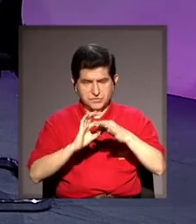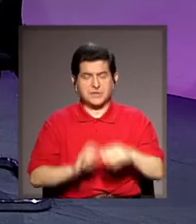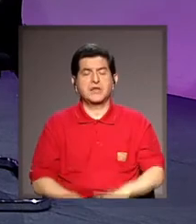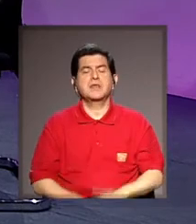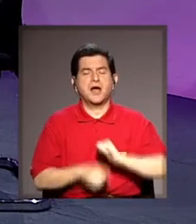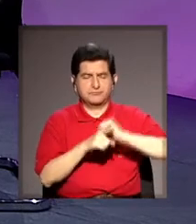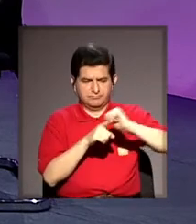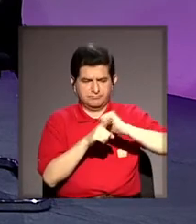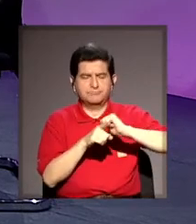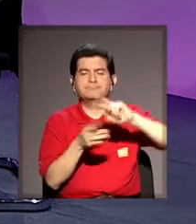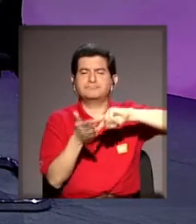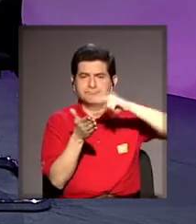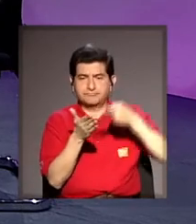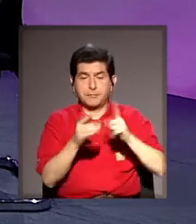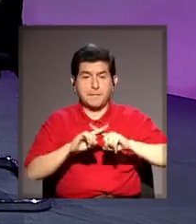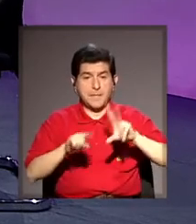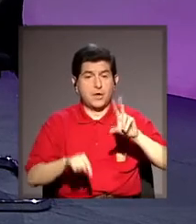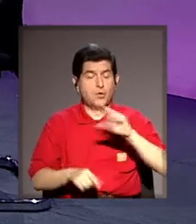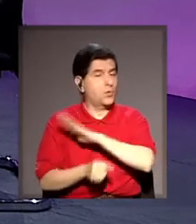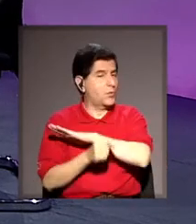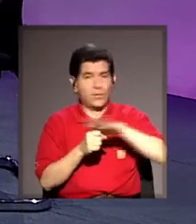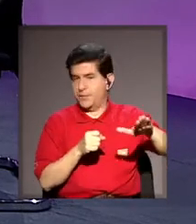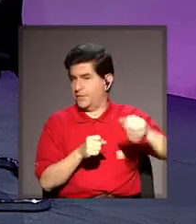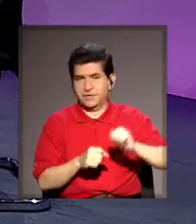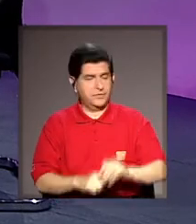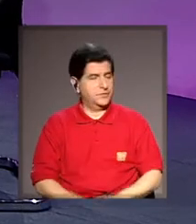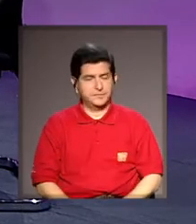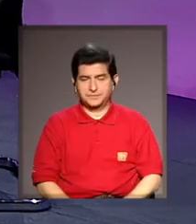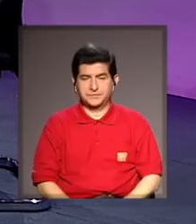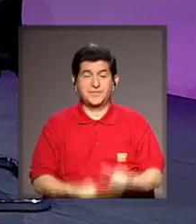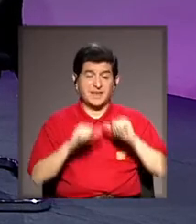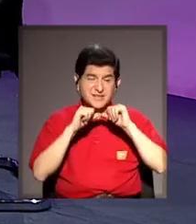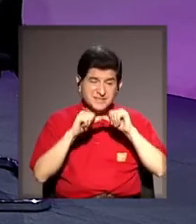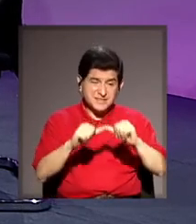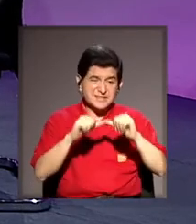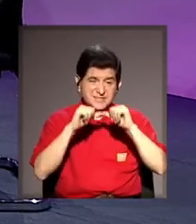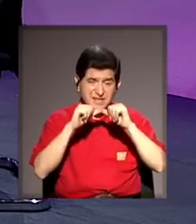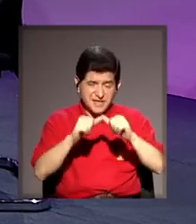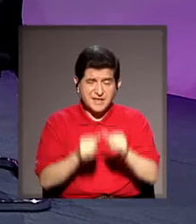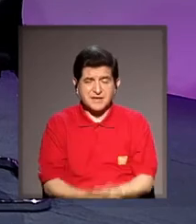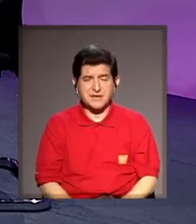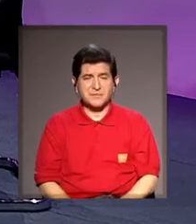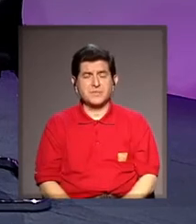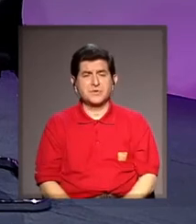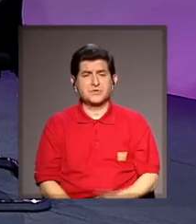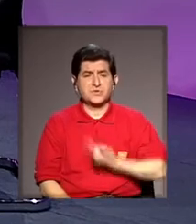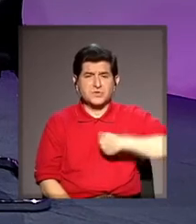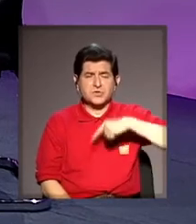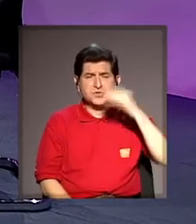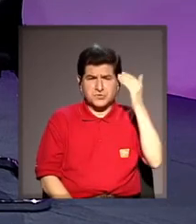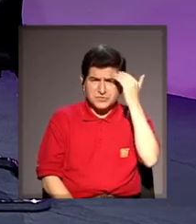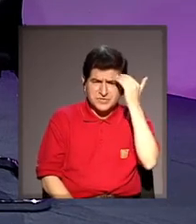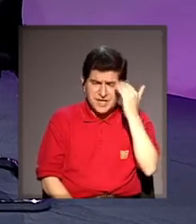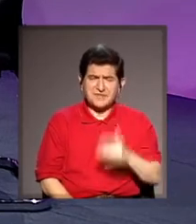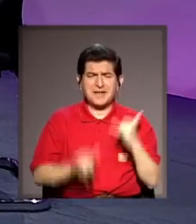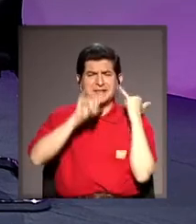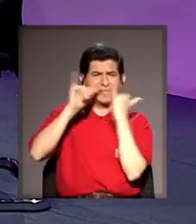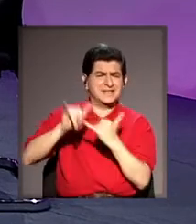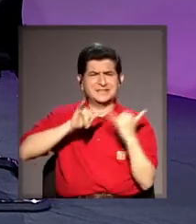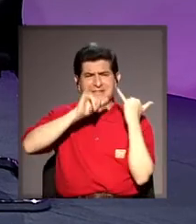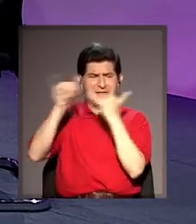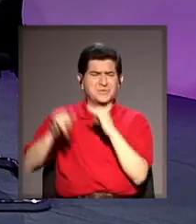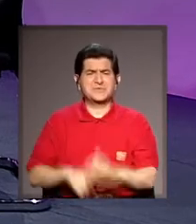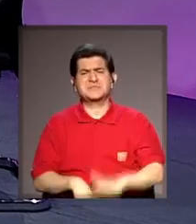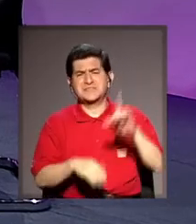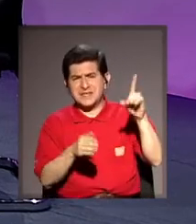capacitación pero eso no ha sido suficiente verdad porque seguimos recibiendo una serie digamos denuncias todo el tiempo de